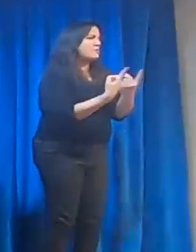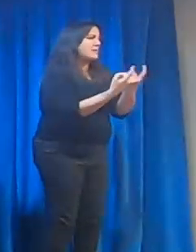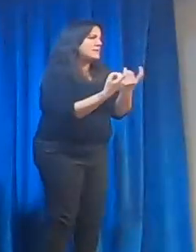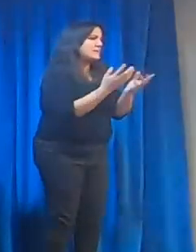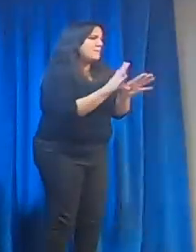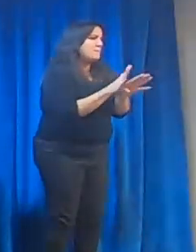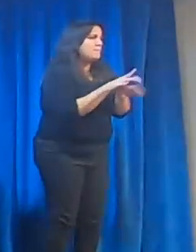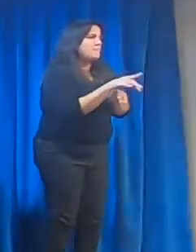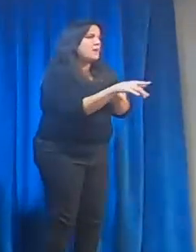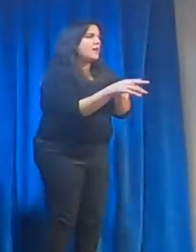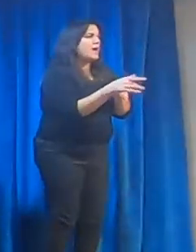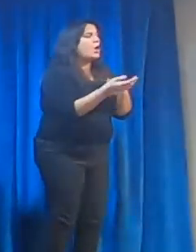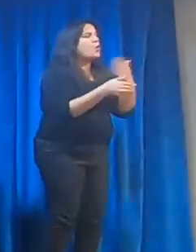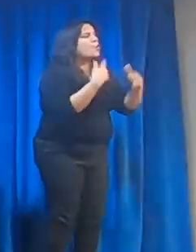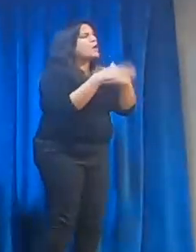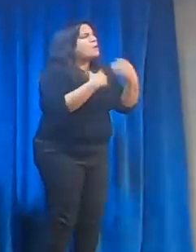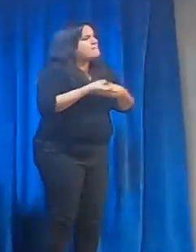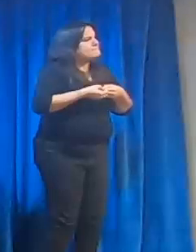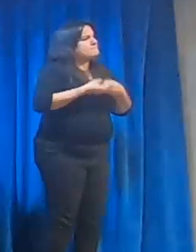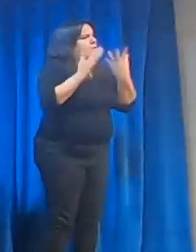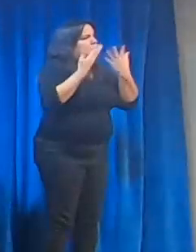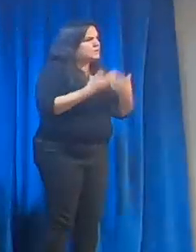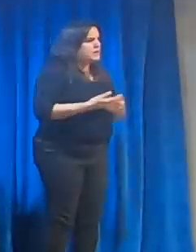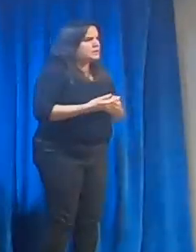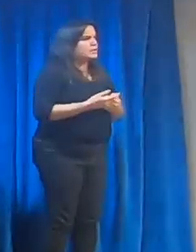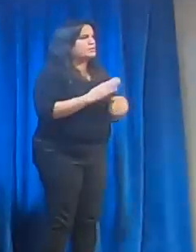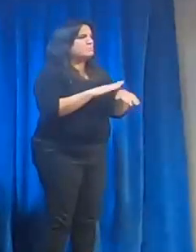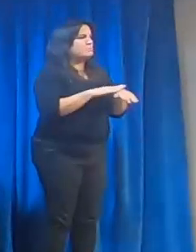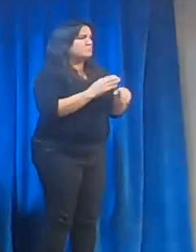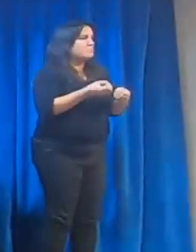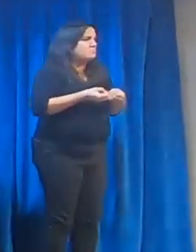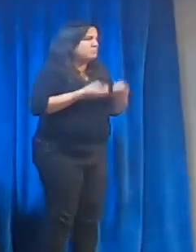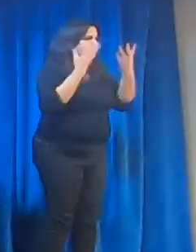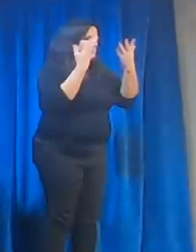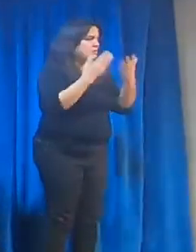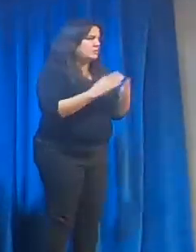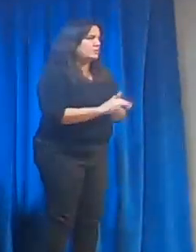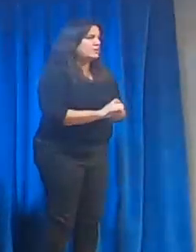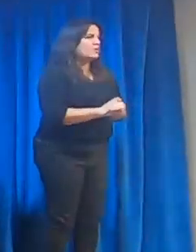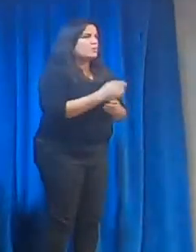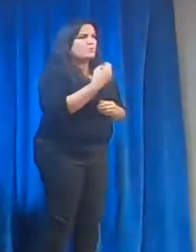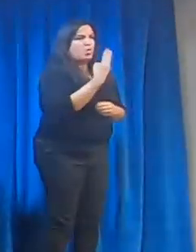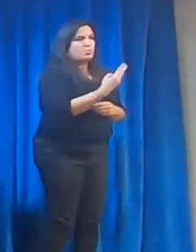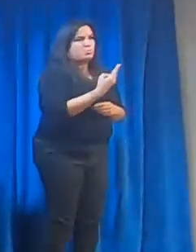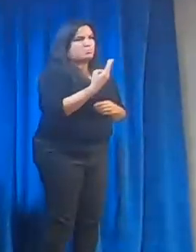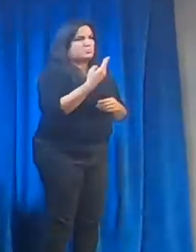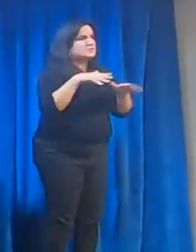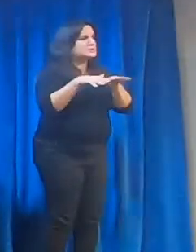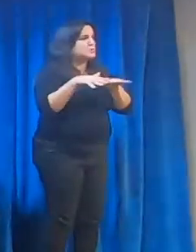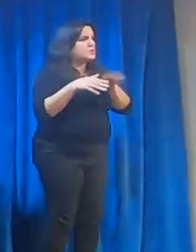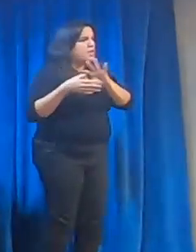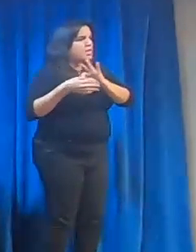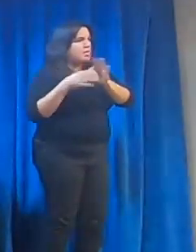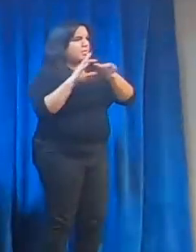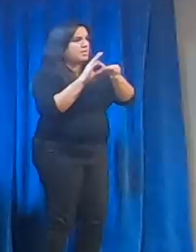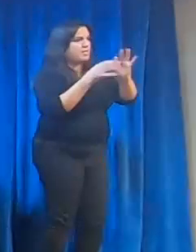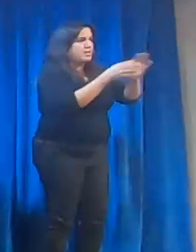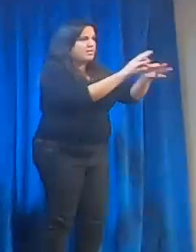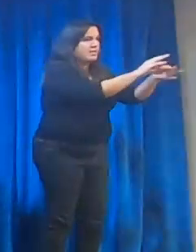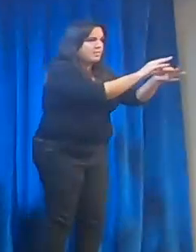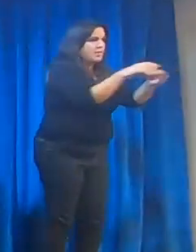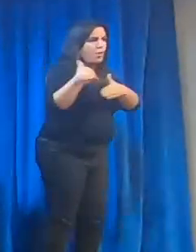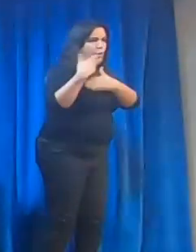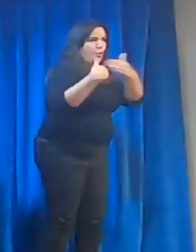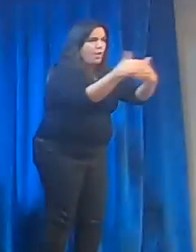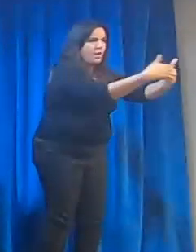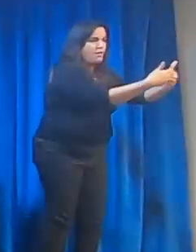juego espontáneo, ese juego que surge encadenando una situación con otra, que no se sabe a dónde va a ir.